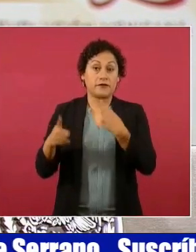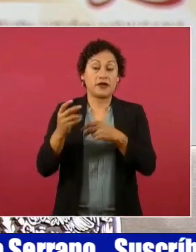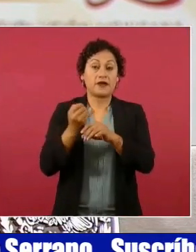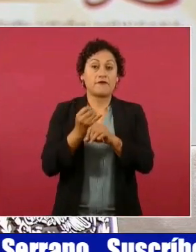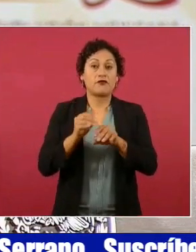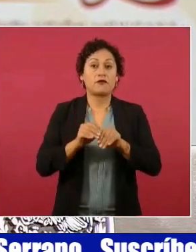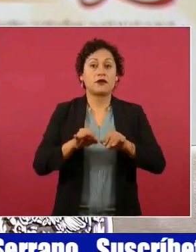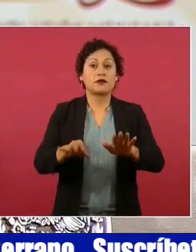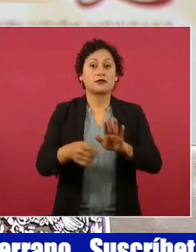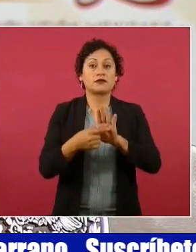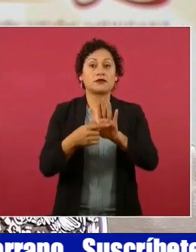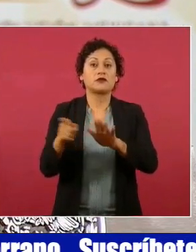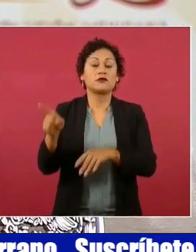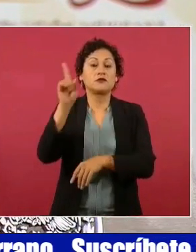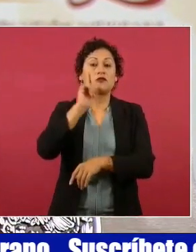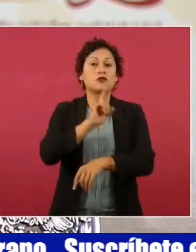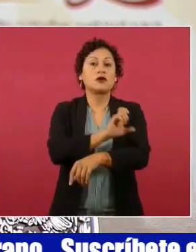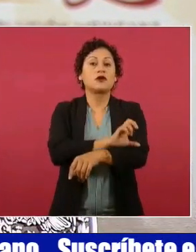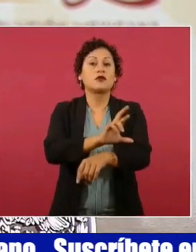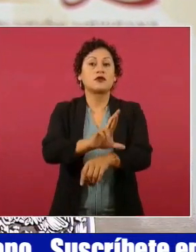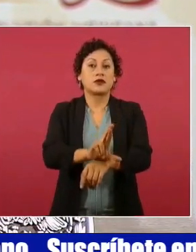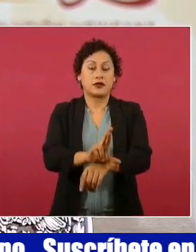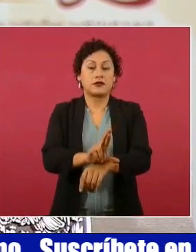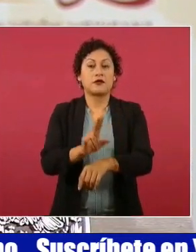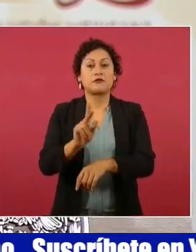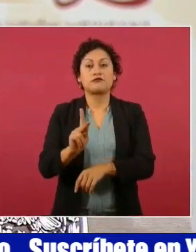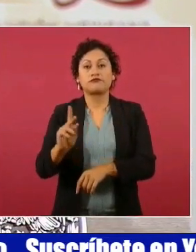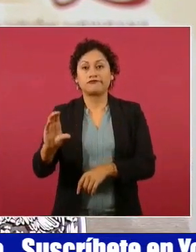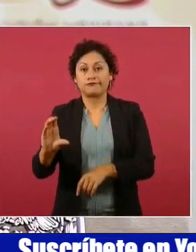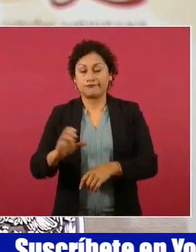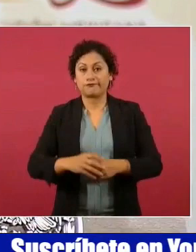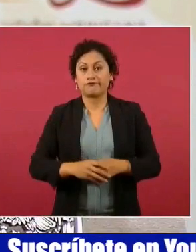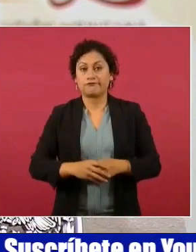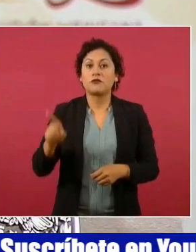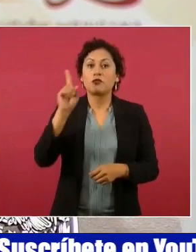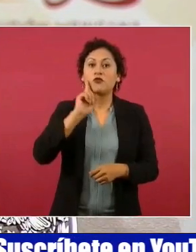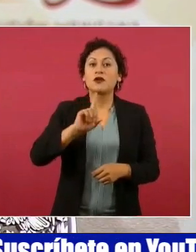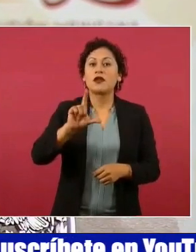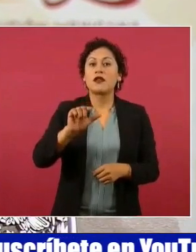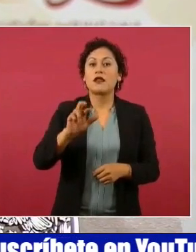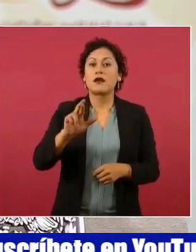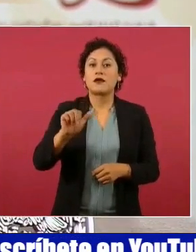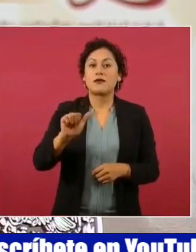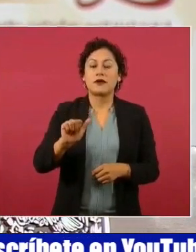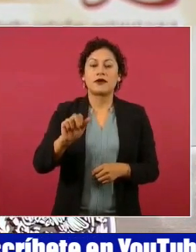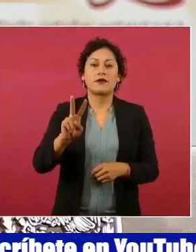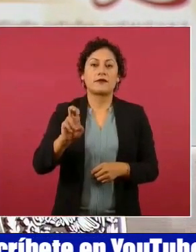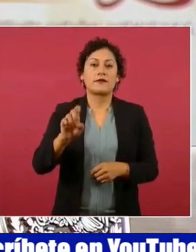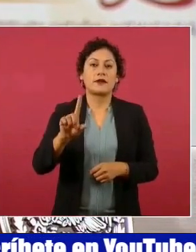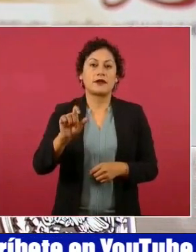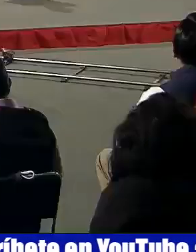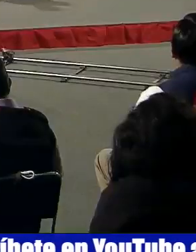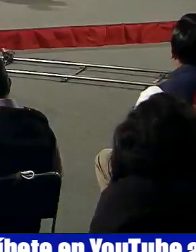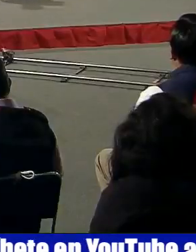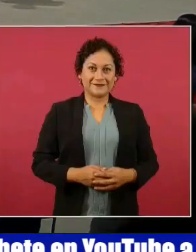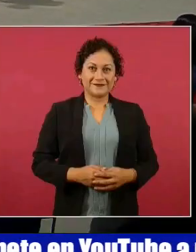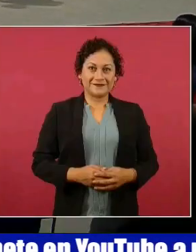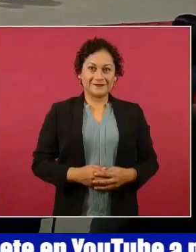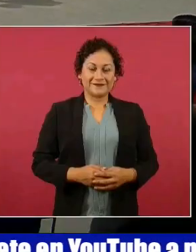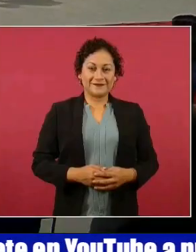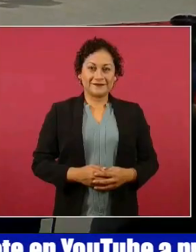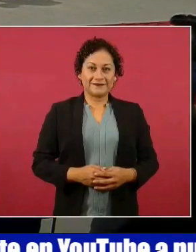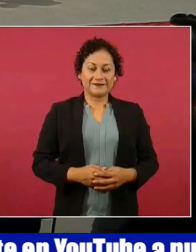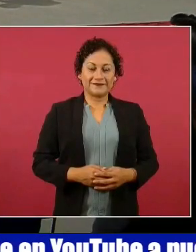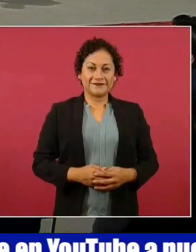le advierte a Líbano Sáenz que si no respetaban el voto, no se iba a ir él de Zacatecas e iba a dar a conocer